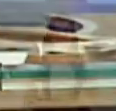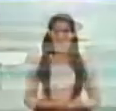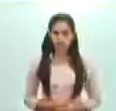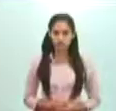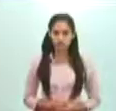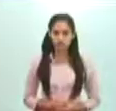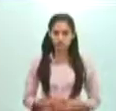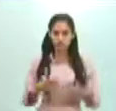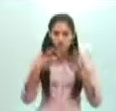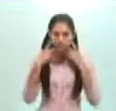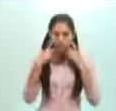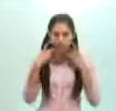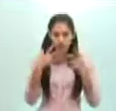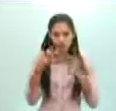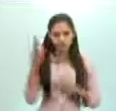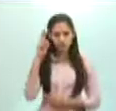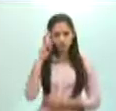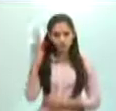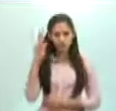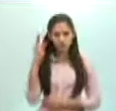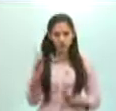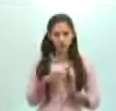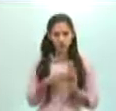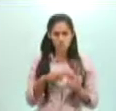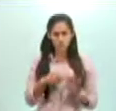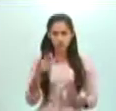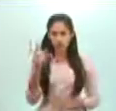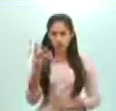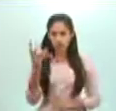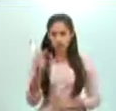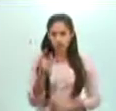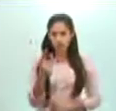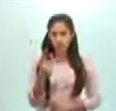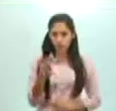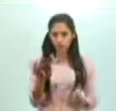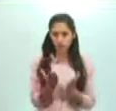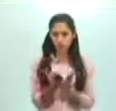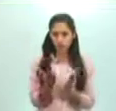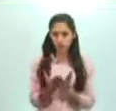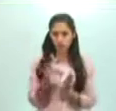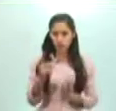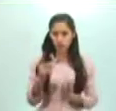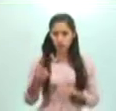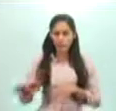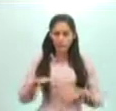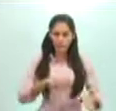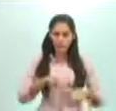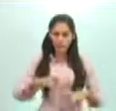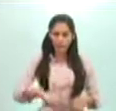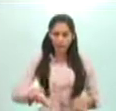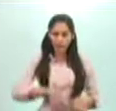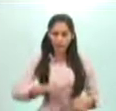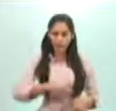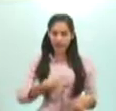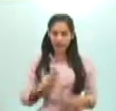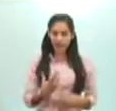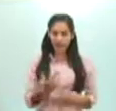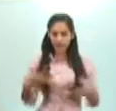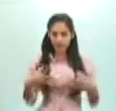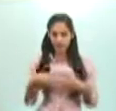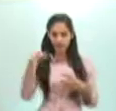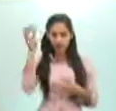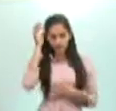Es importante recordar que en la unidad 1 ustedes estudiaron un movimiento artístico literario que se